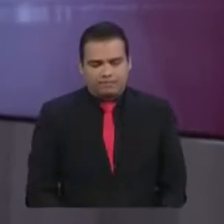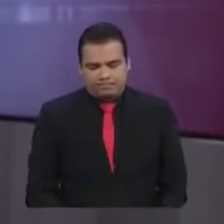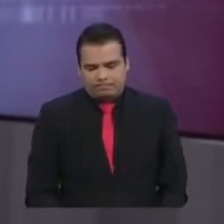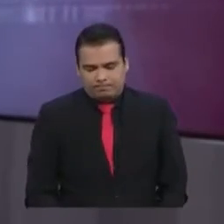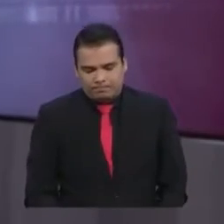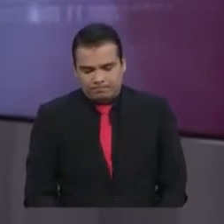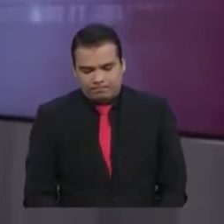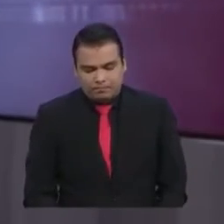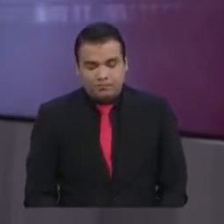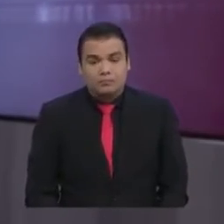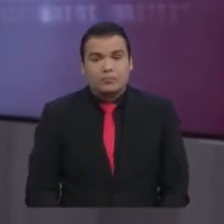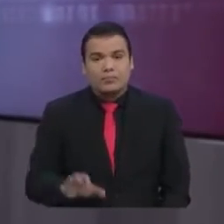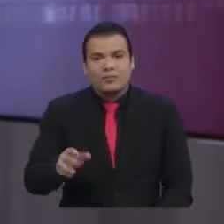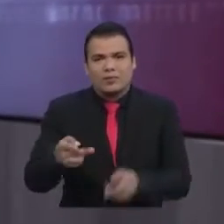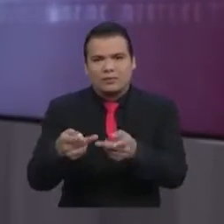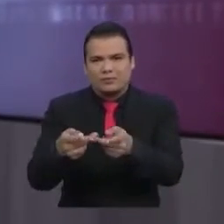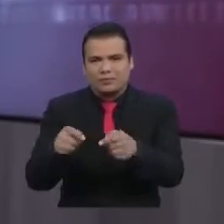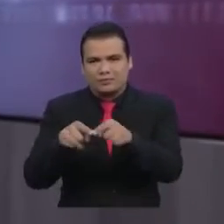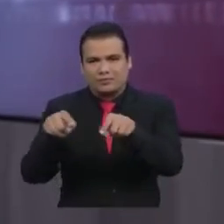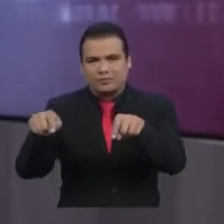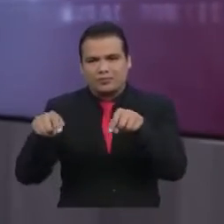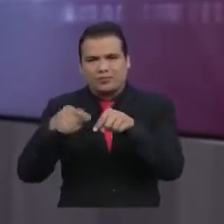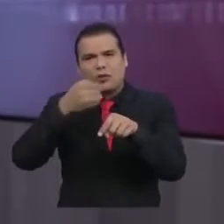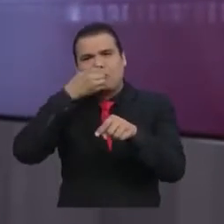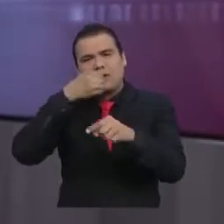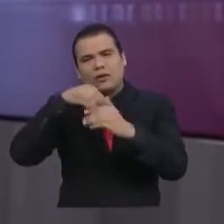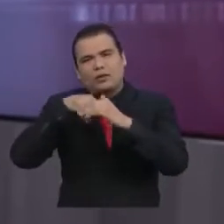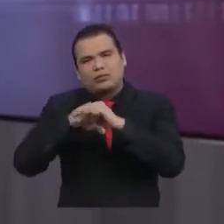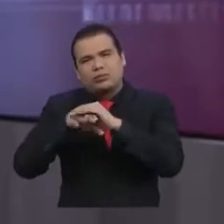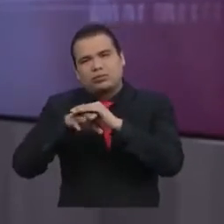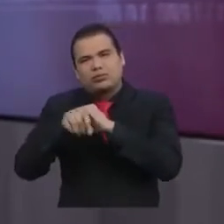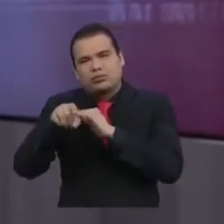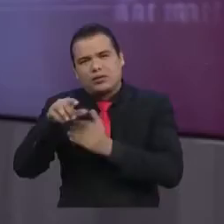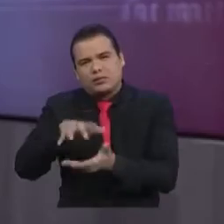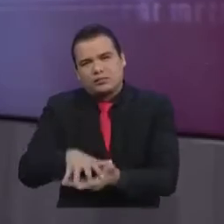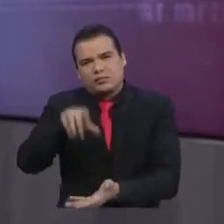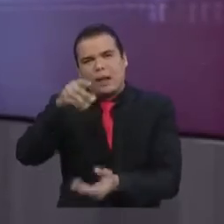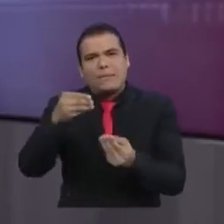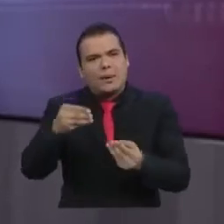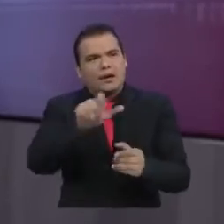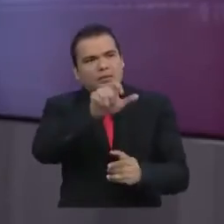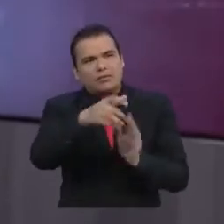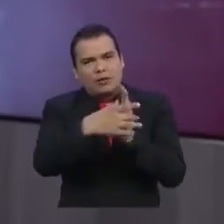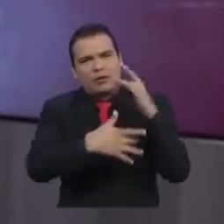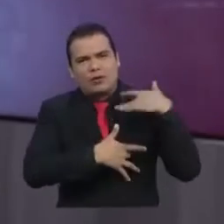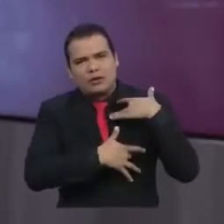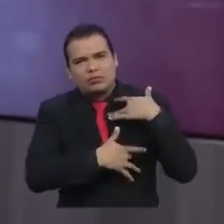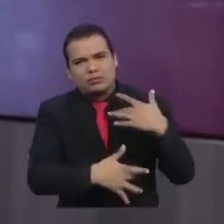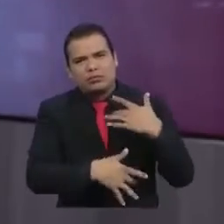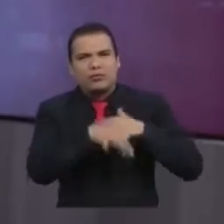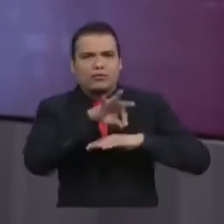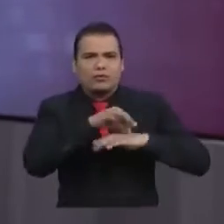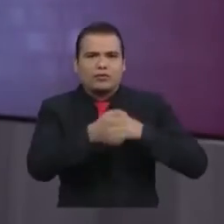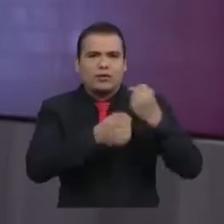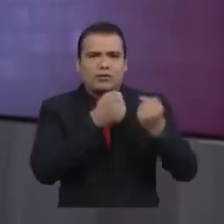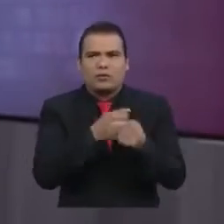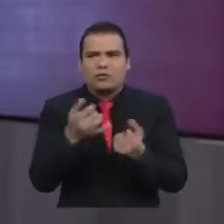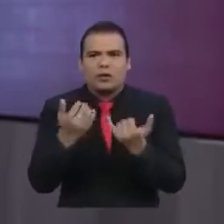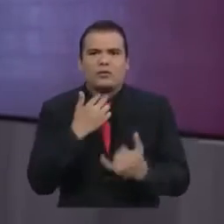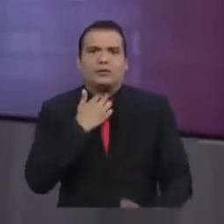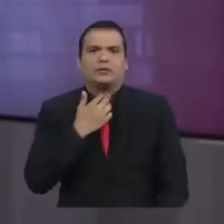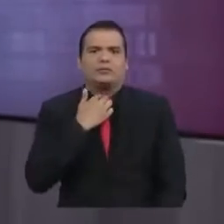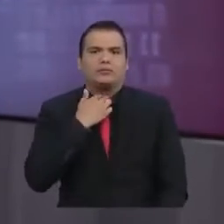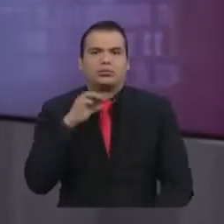Diferentes factores están afectando al Banco de Alimentos, entidad que entrega donaciones a más de 365 fundaciones y que en este momento